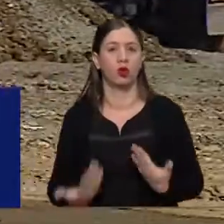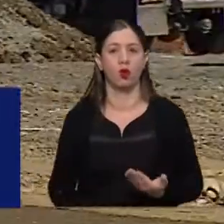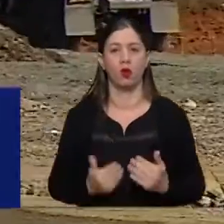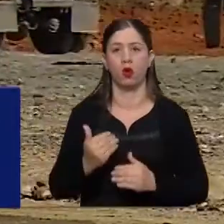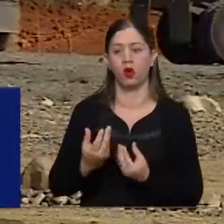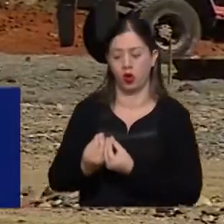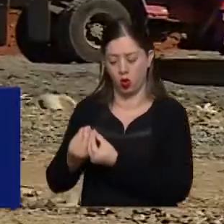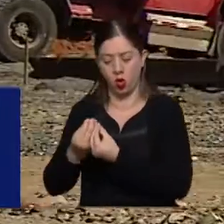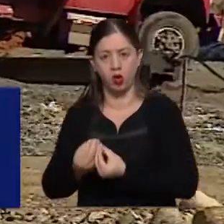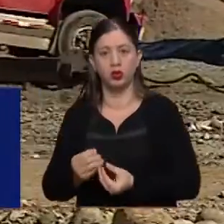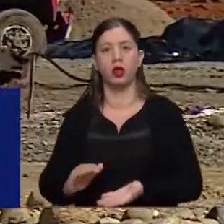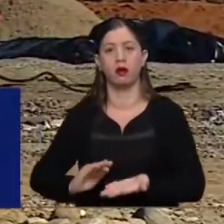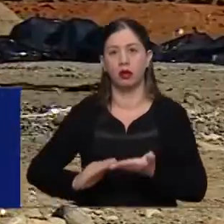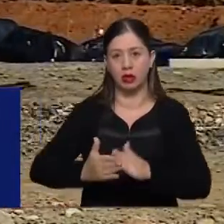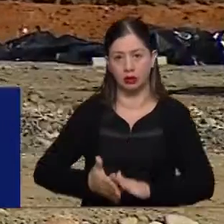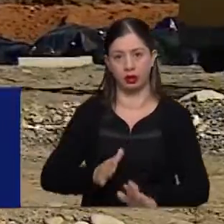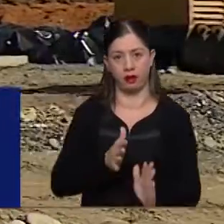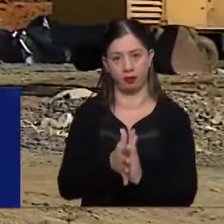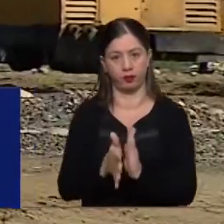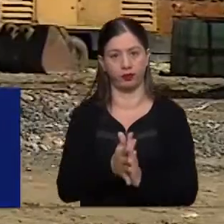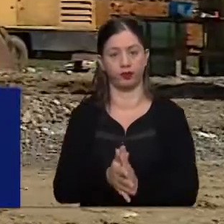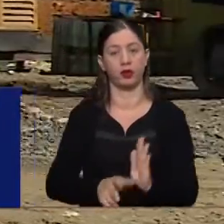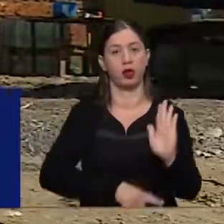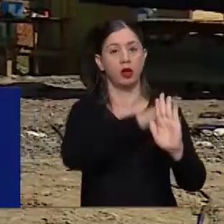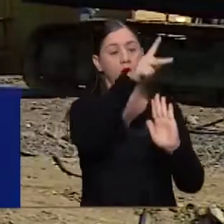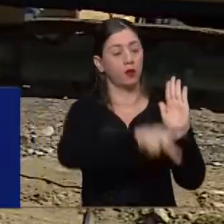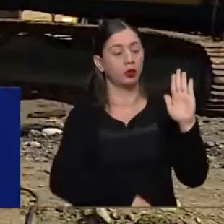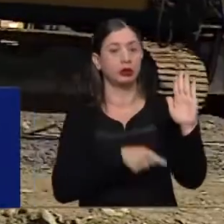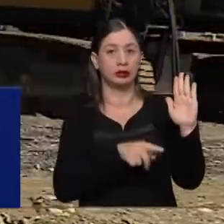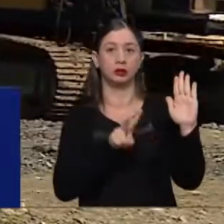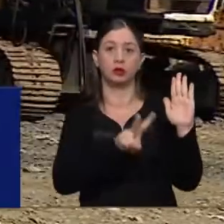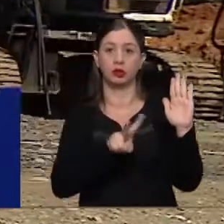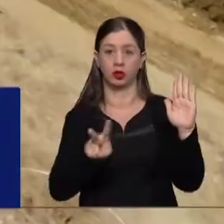consejos comunitarios que hemos mencionado. El proyecto, que avanza